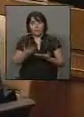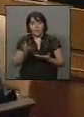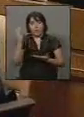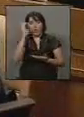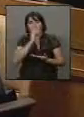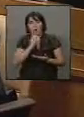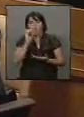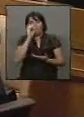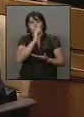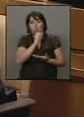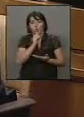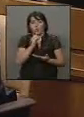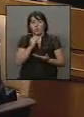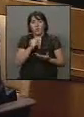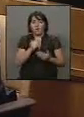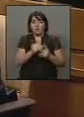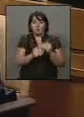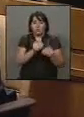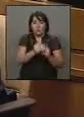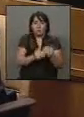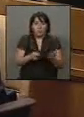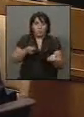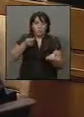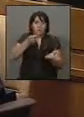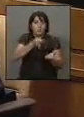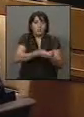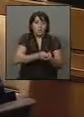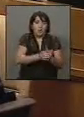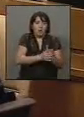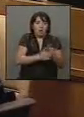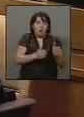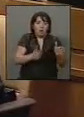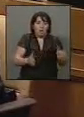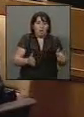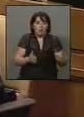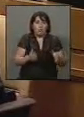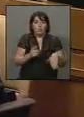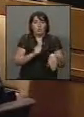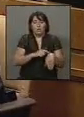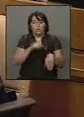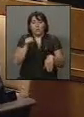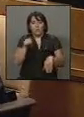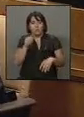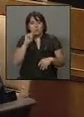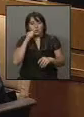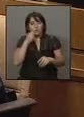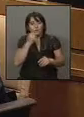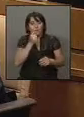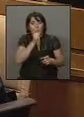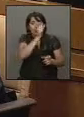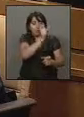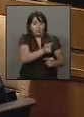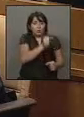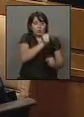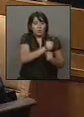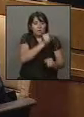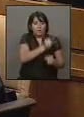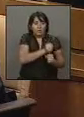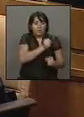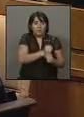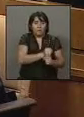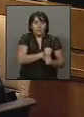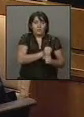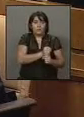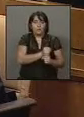búsqueda de un procedimiento para poder financiar el largo periodo, que eso significa desde el punto de vista del trabajador que intenta acceder a ese